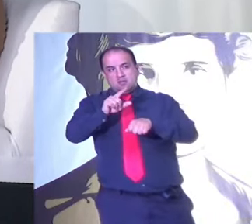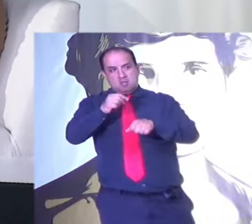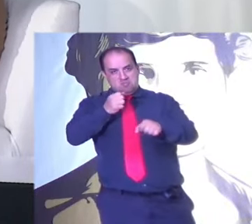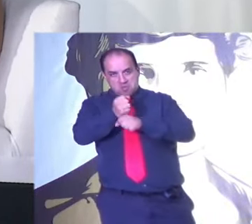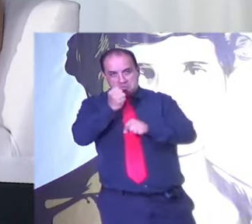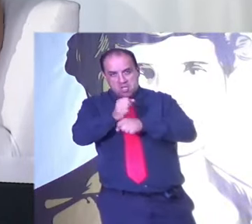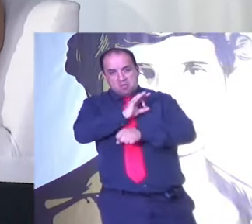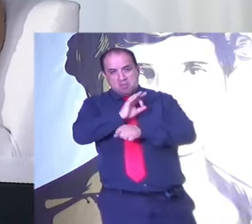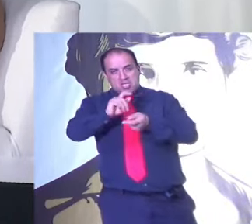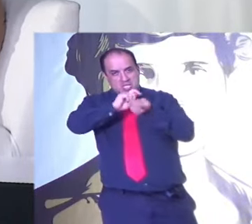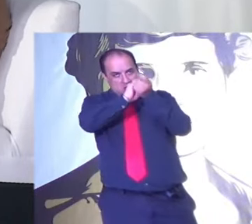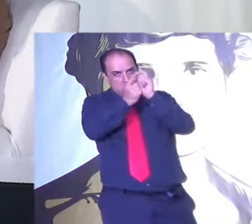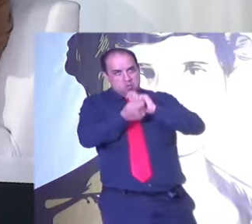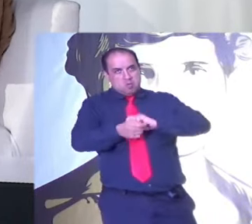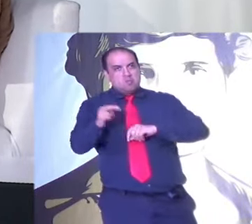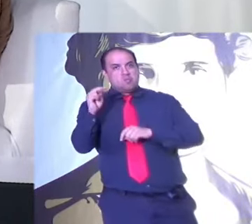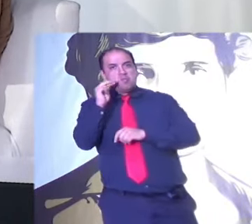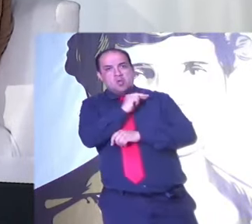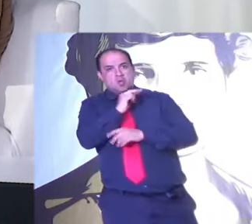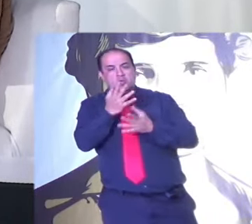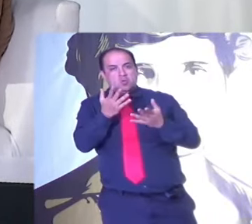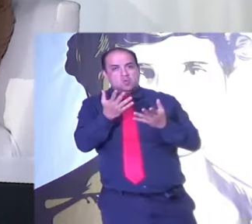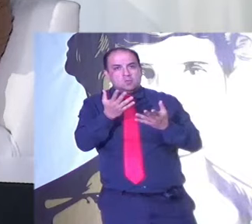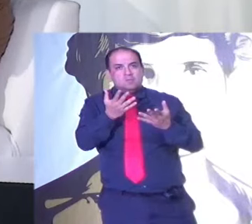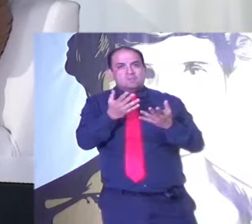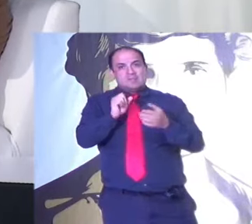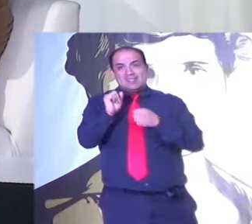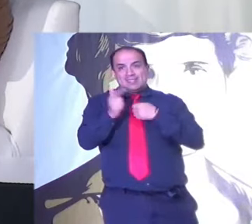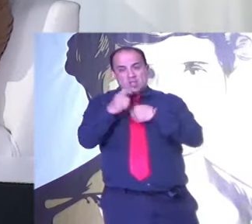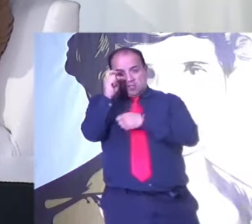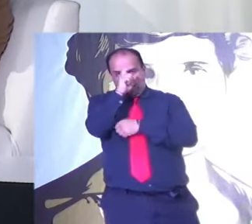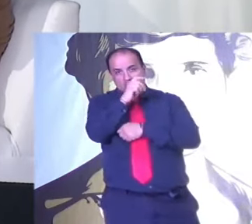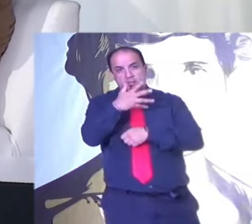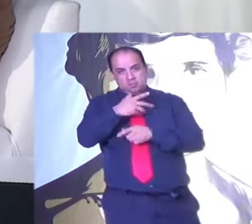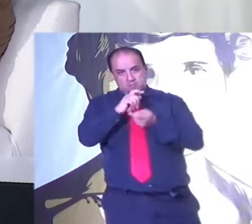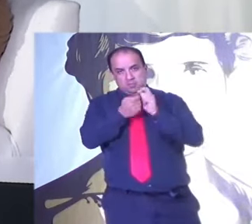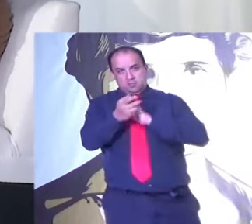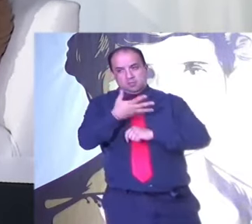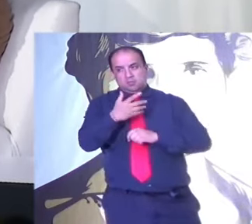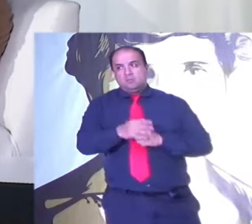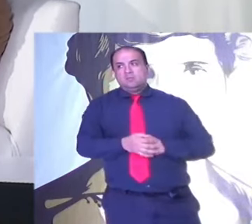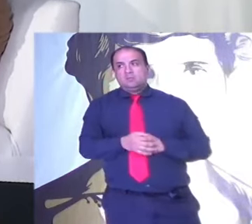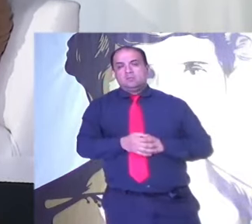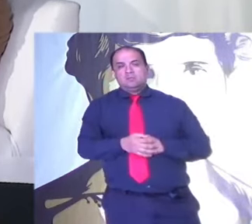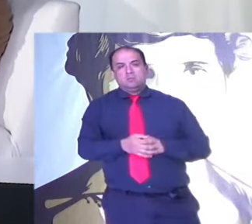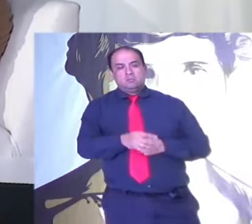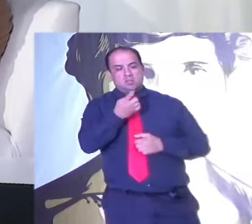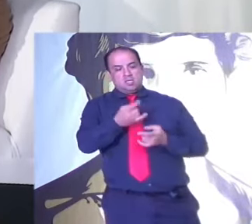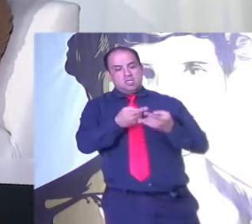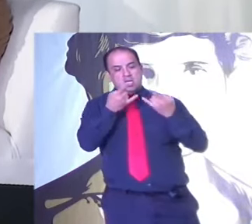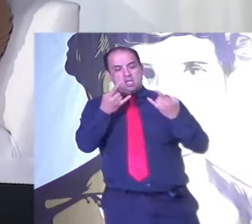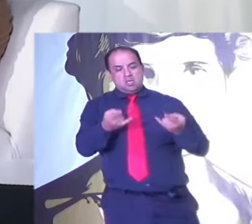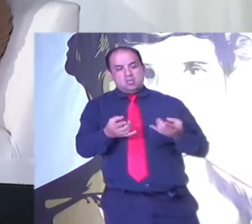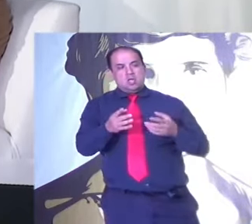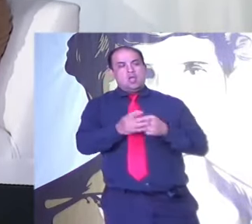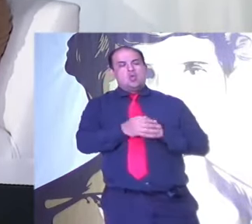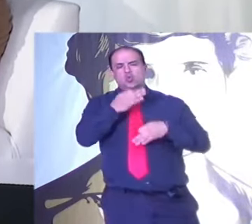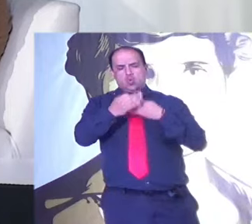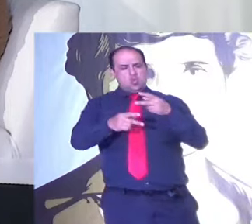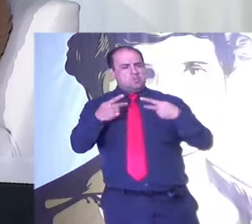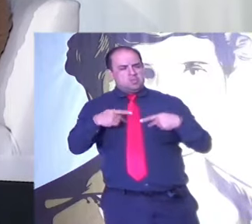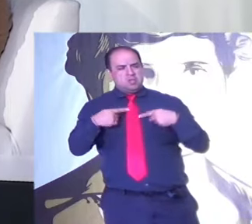violenta que puede convertirse muy pronto en algo difícil, ¿no? En este cuento, el personaje, todos los